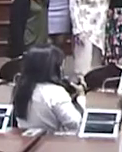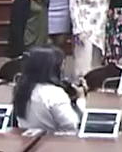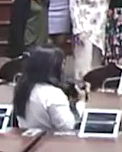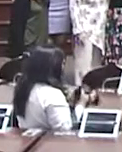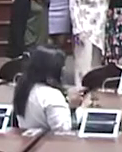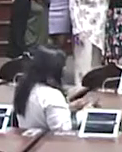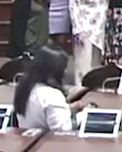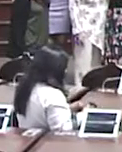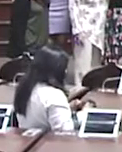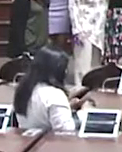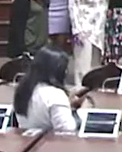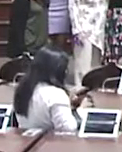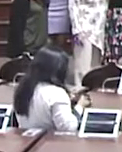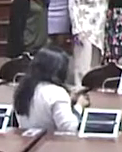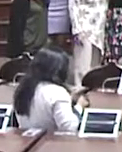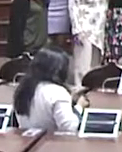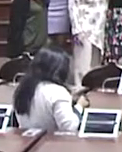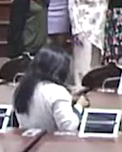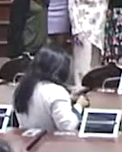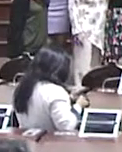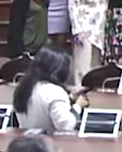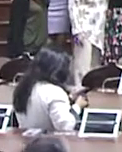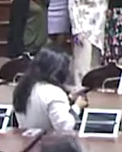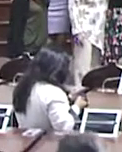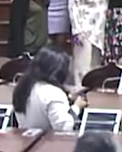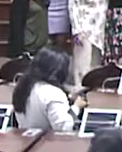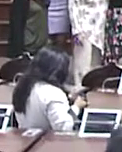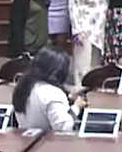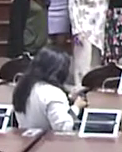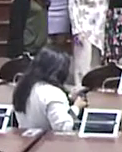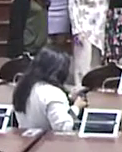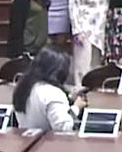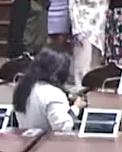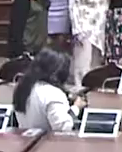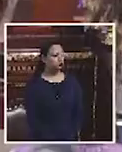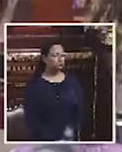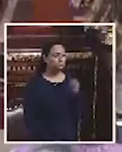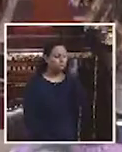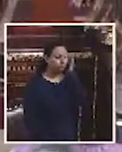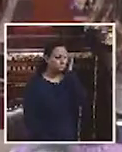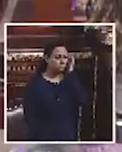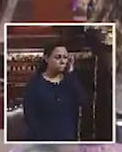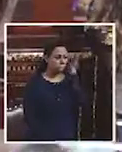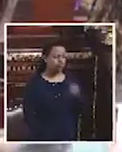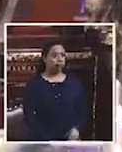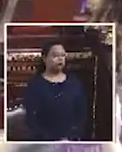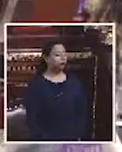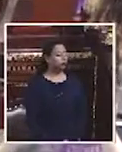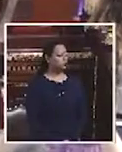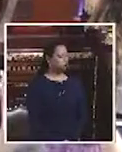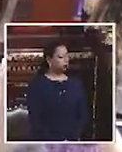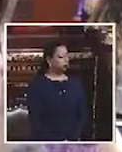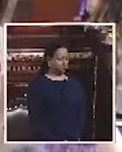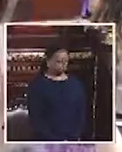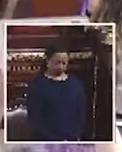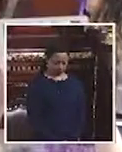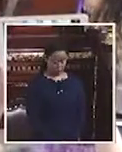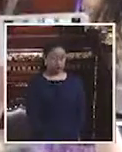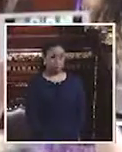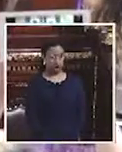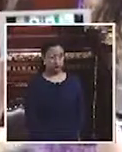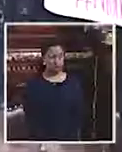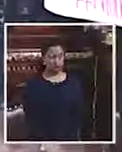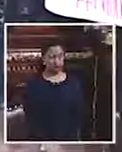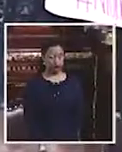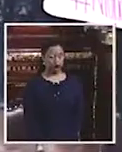apoyos para, en un futuro, optimizar el desempeño de las mujeres parlamentarias. Dentro de los proyectos de ley realizados por el Parlamento de